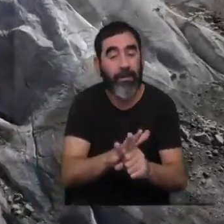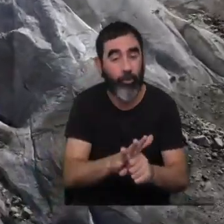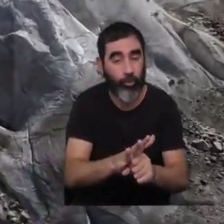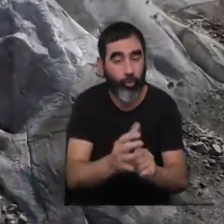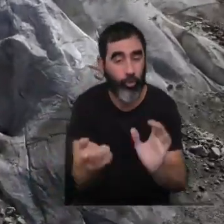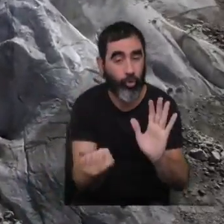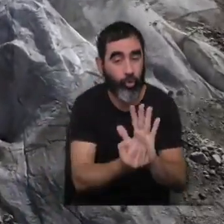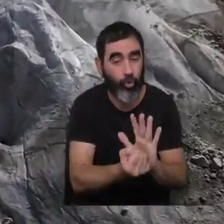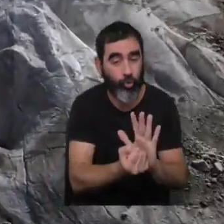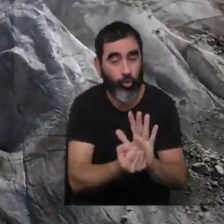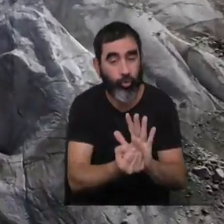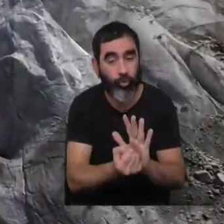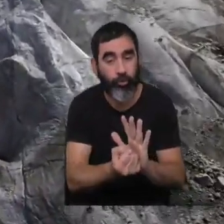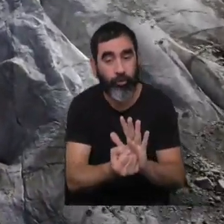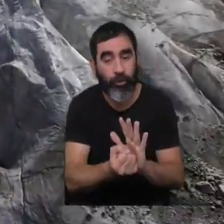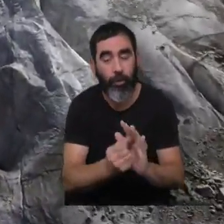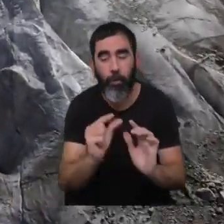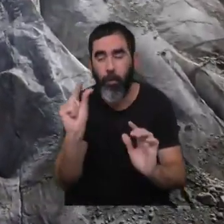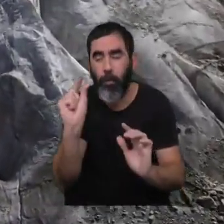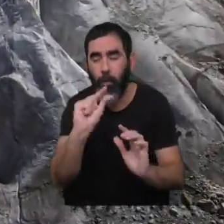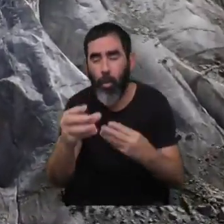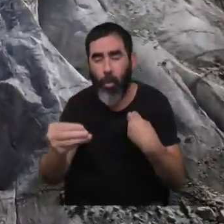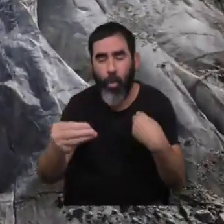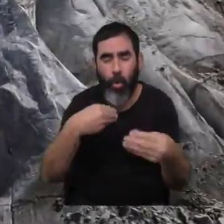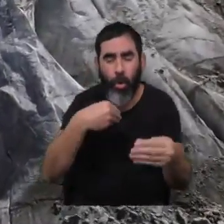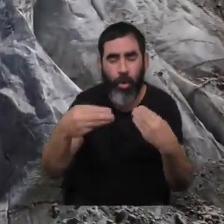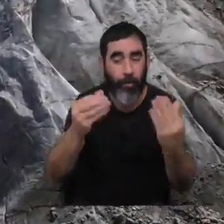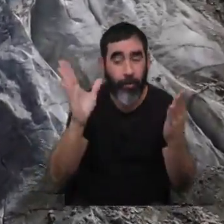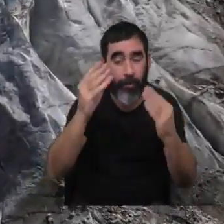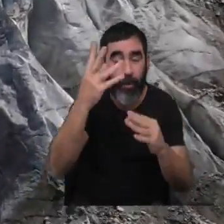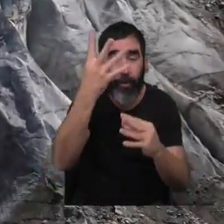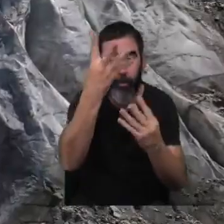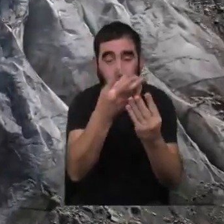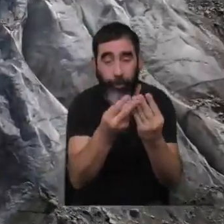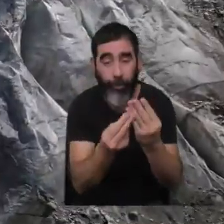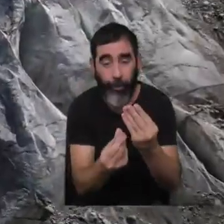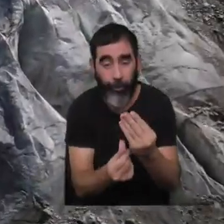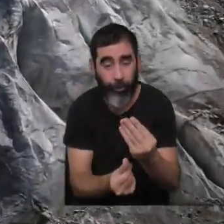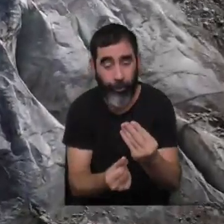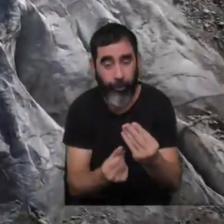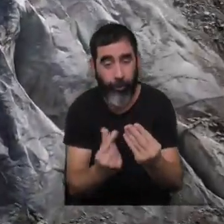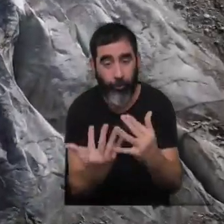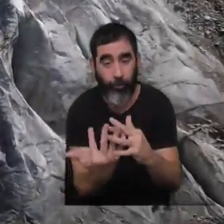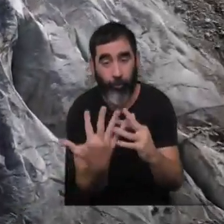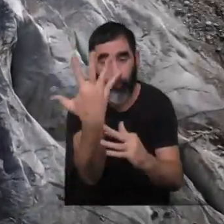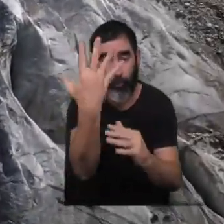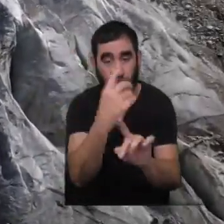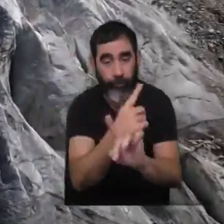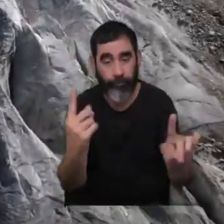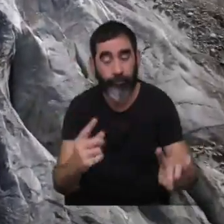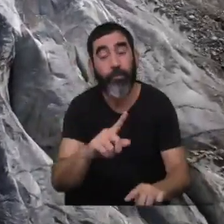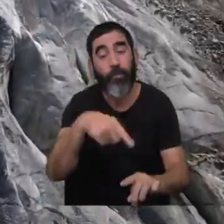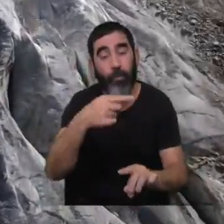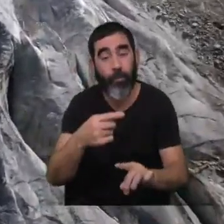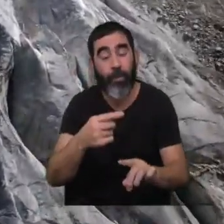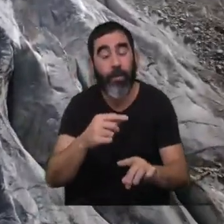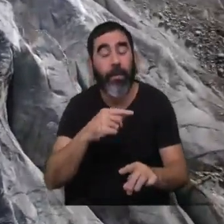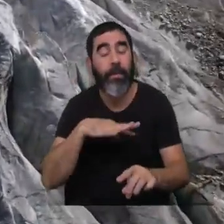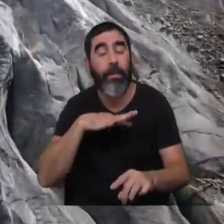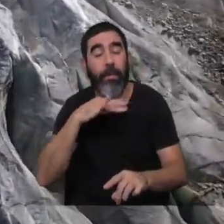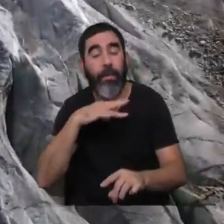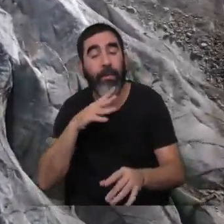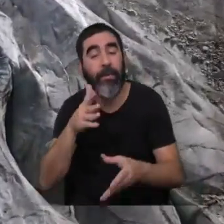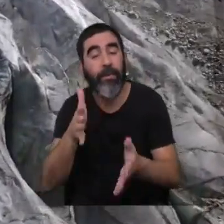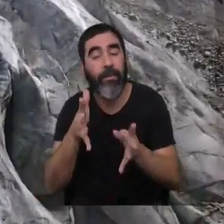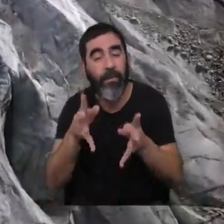roca que tenga muy baja permeabilidad y que no permita que el petróleo siga migrando a superficie. Y luego una trampa, es decir, si